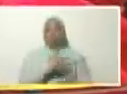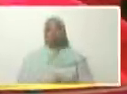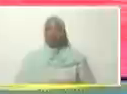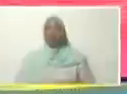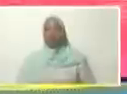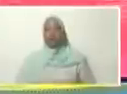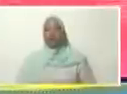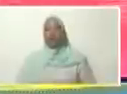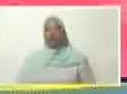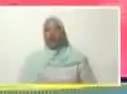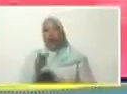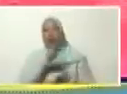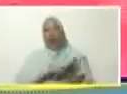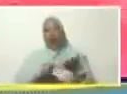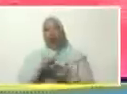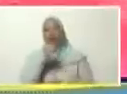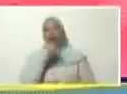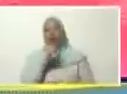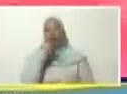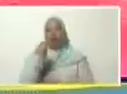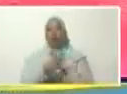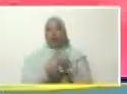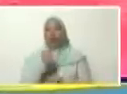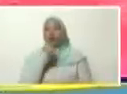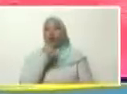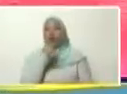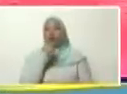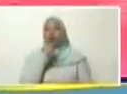Bueno, han leído impecablemente